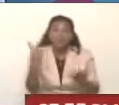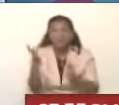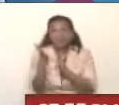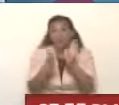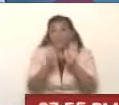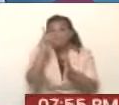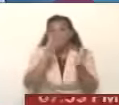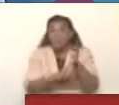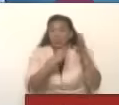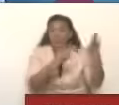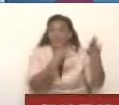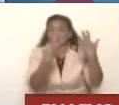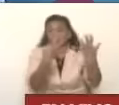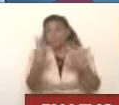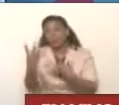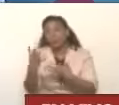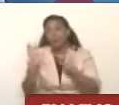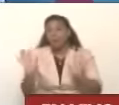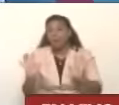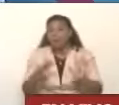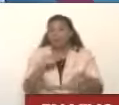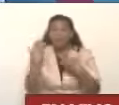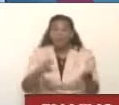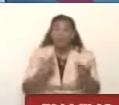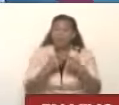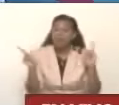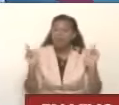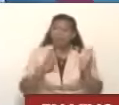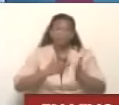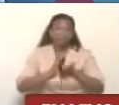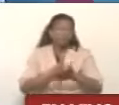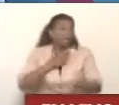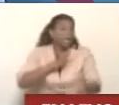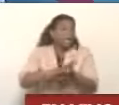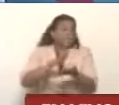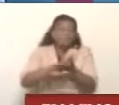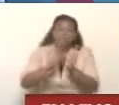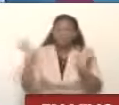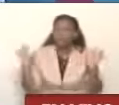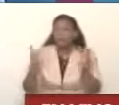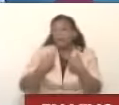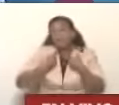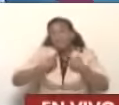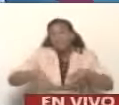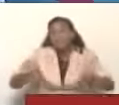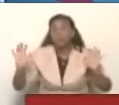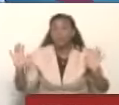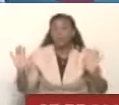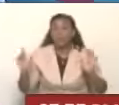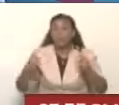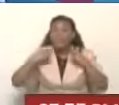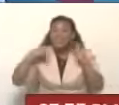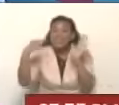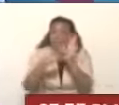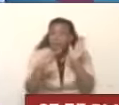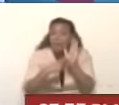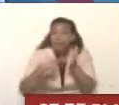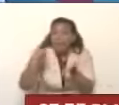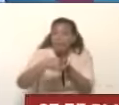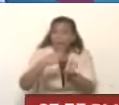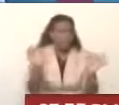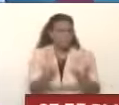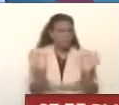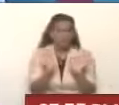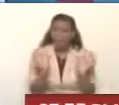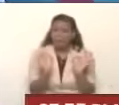de abril de 1989, se fue libre. Lo perdimos. No nos dejó deuda. No